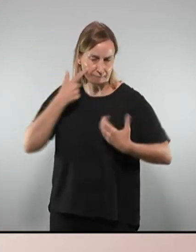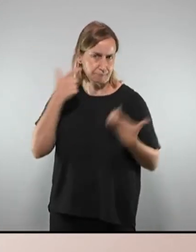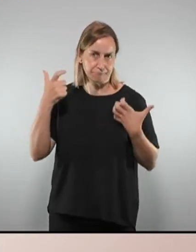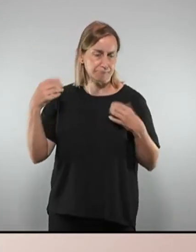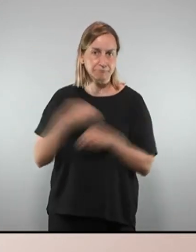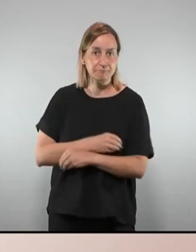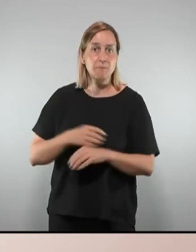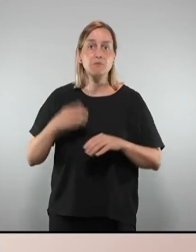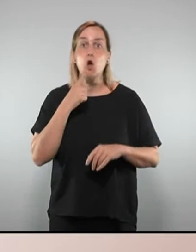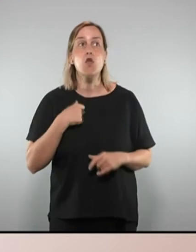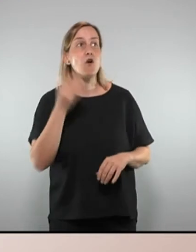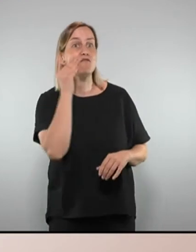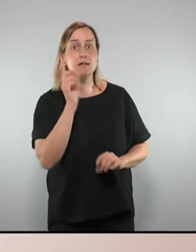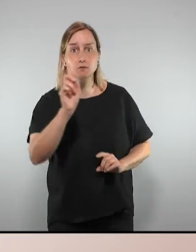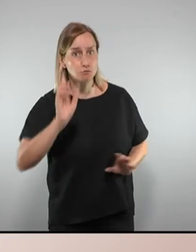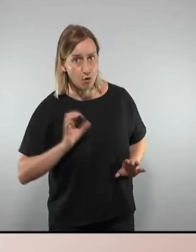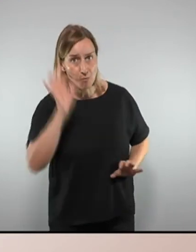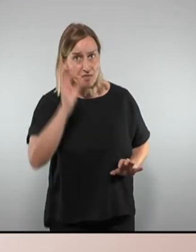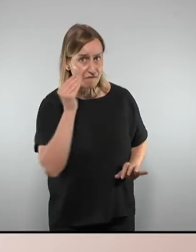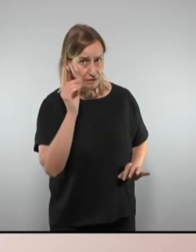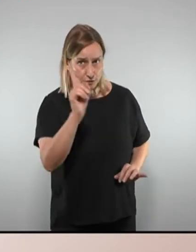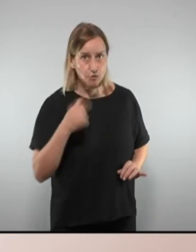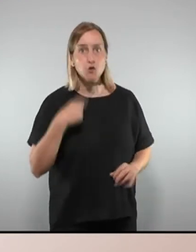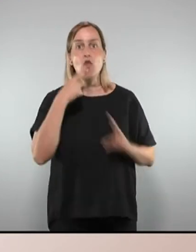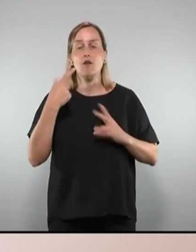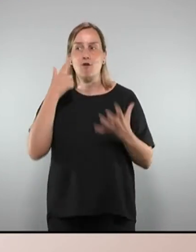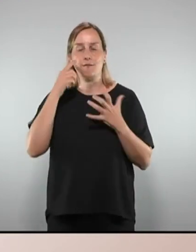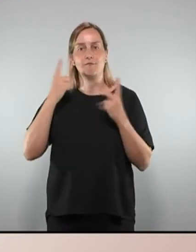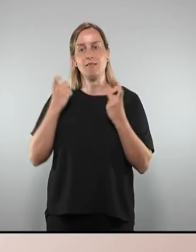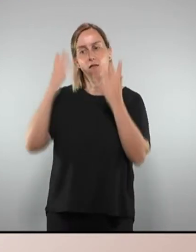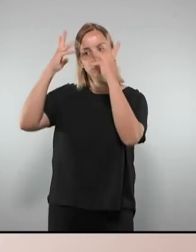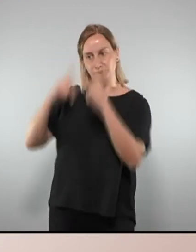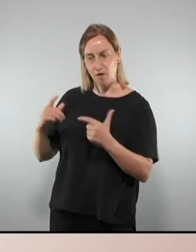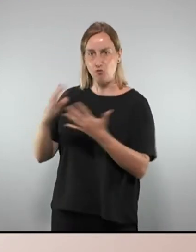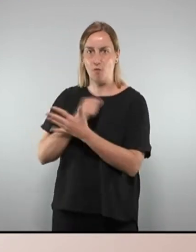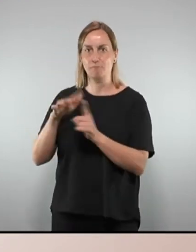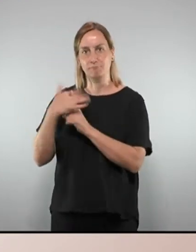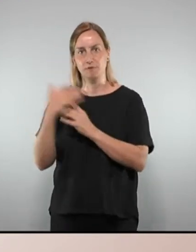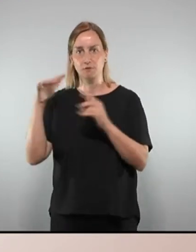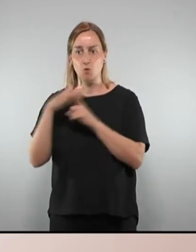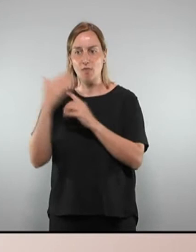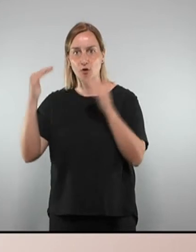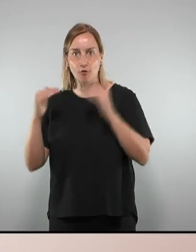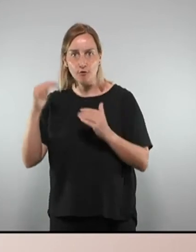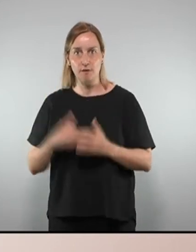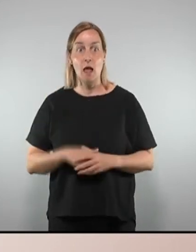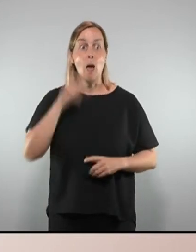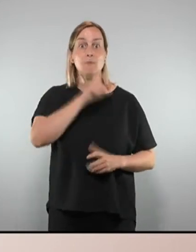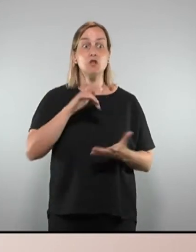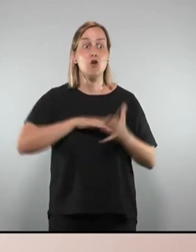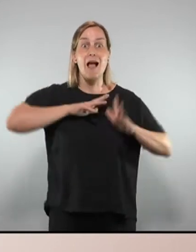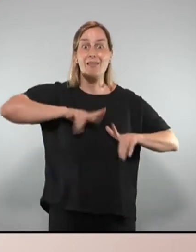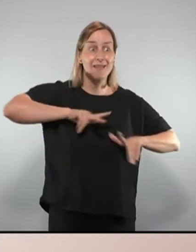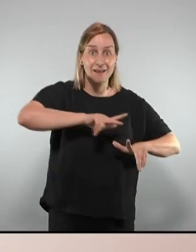conjunto no les estoy diciendo que sean falsos los porcentajes estoy diciendo que no tienen en cuenta todas las variables las personas que delinquen en muchas